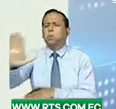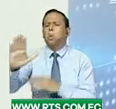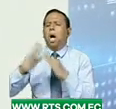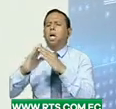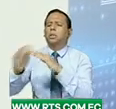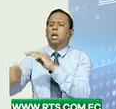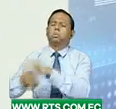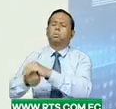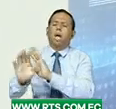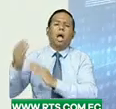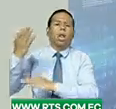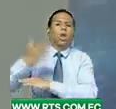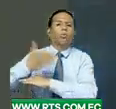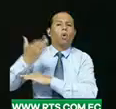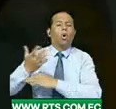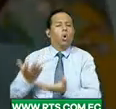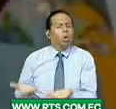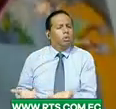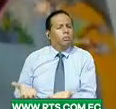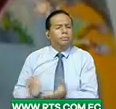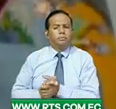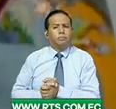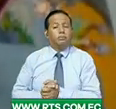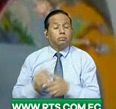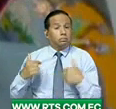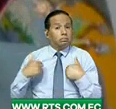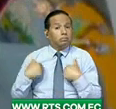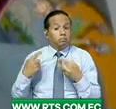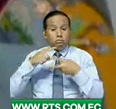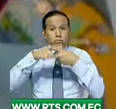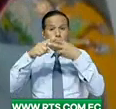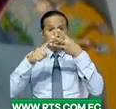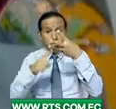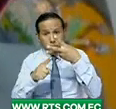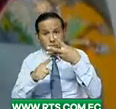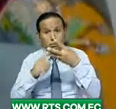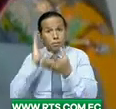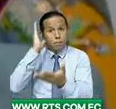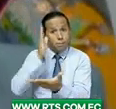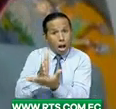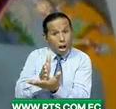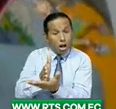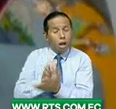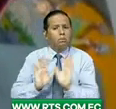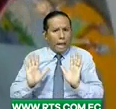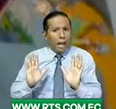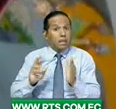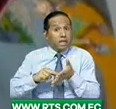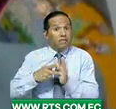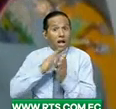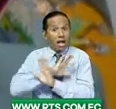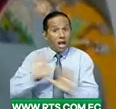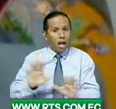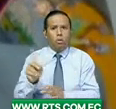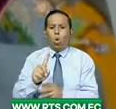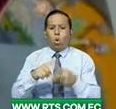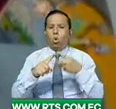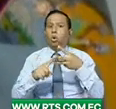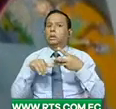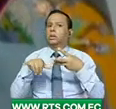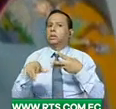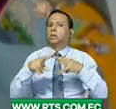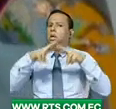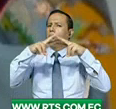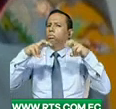Triunfo. Ojo, señalando, sin perjuicio de esto, continuarán las investigaciones administrativas a través de un